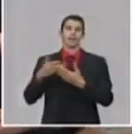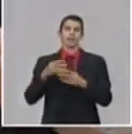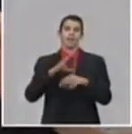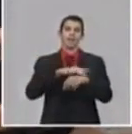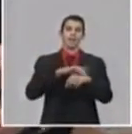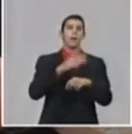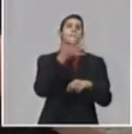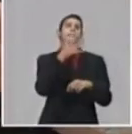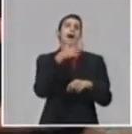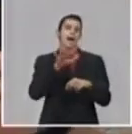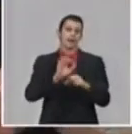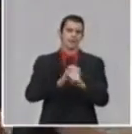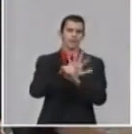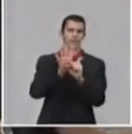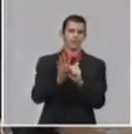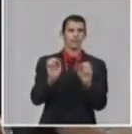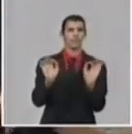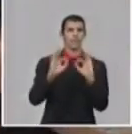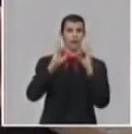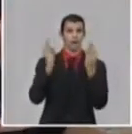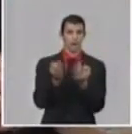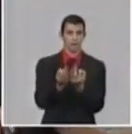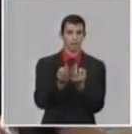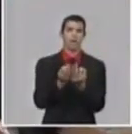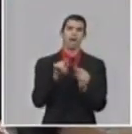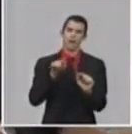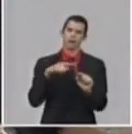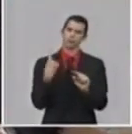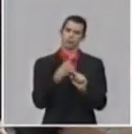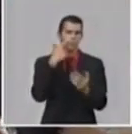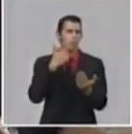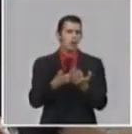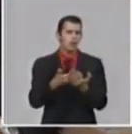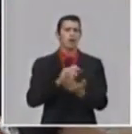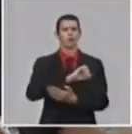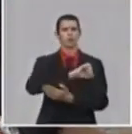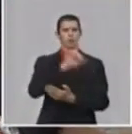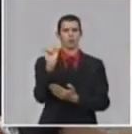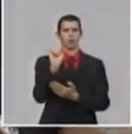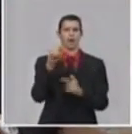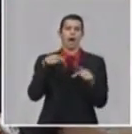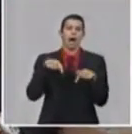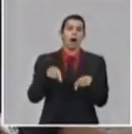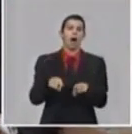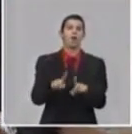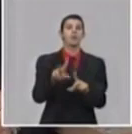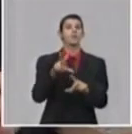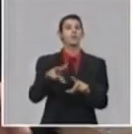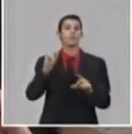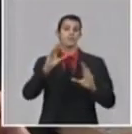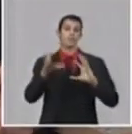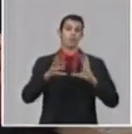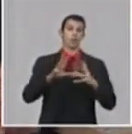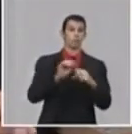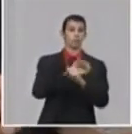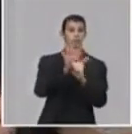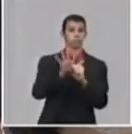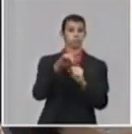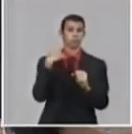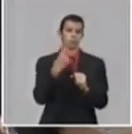existía evidencia que podían predecir de que iba a tener una efectividad. Nosotros podemos decir que, bueno, en nuestro país, una